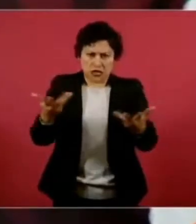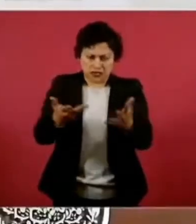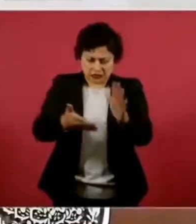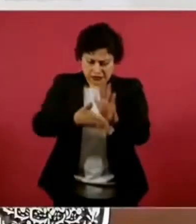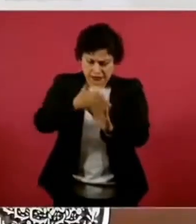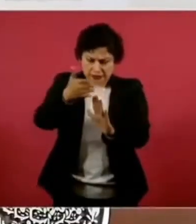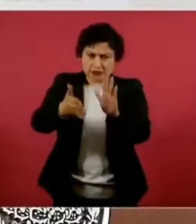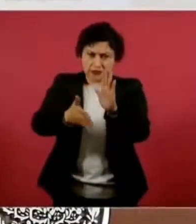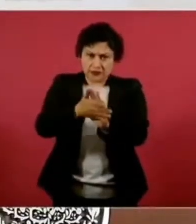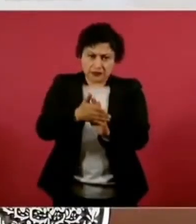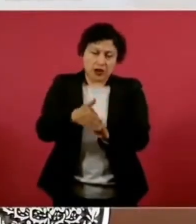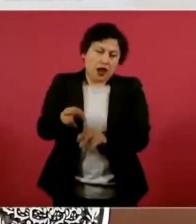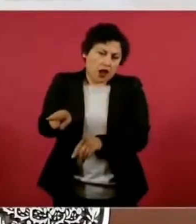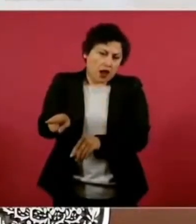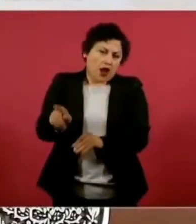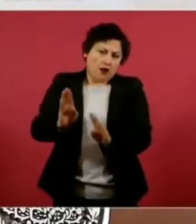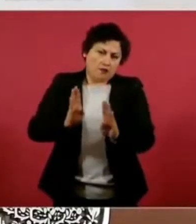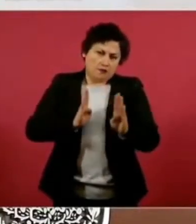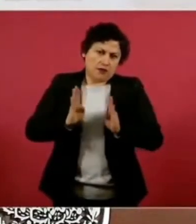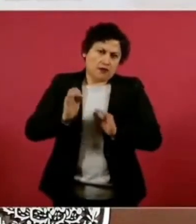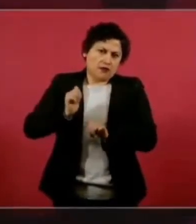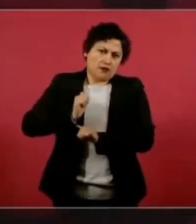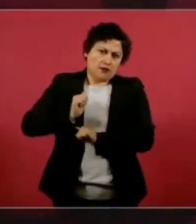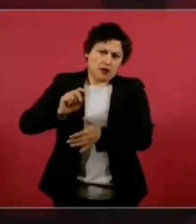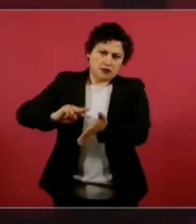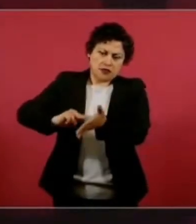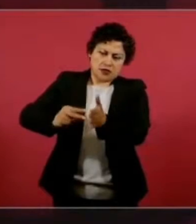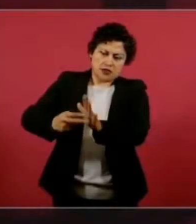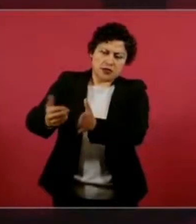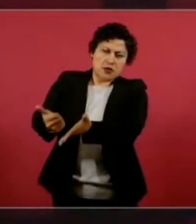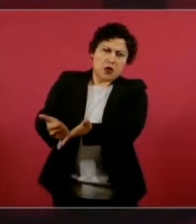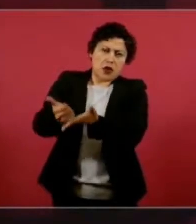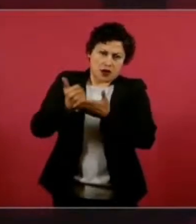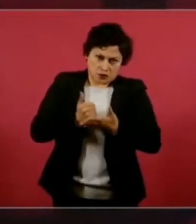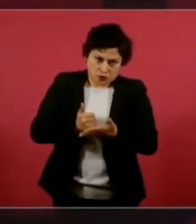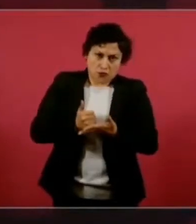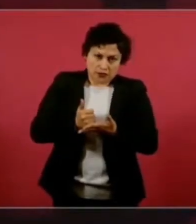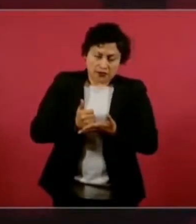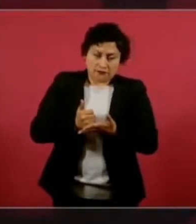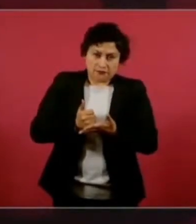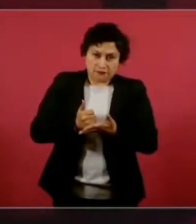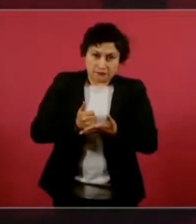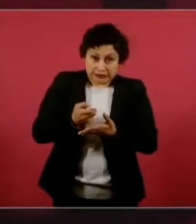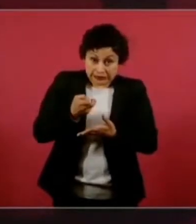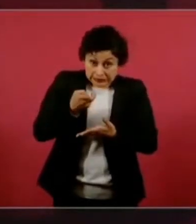con los ingenieros militares nos ha significado un ahorro